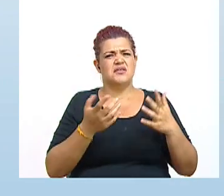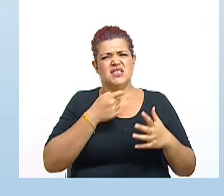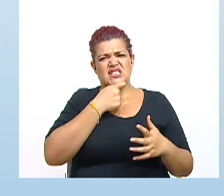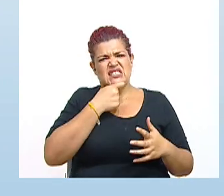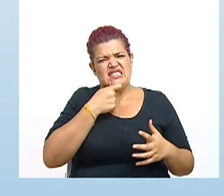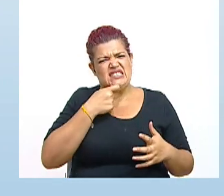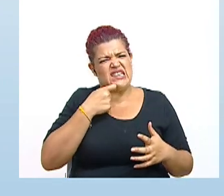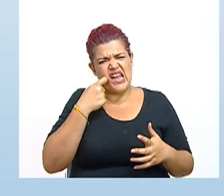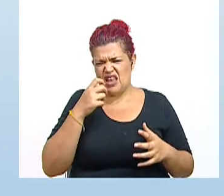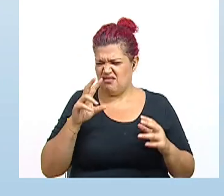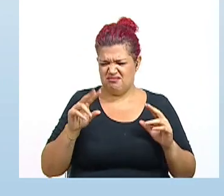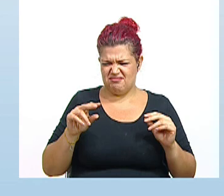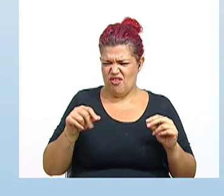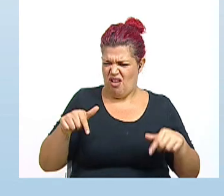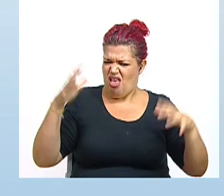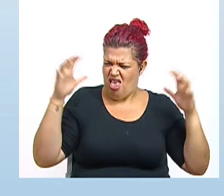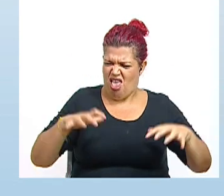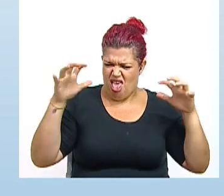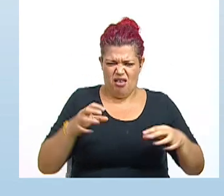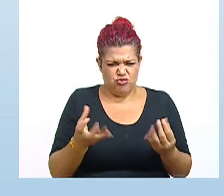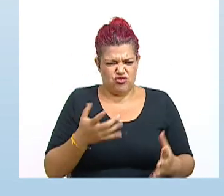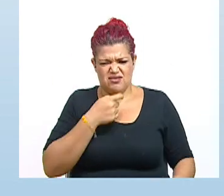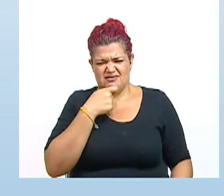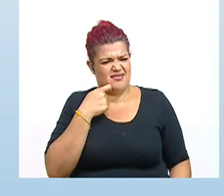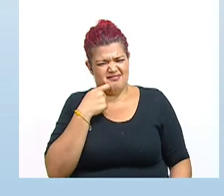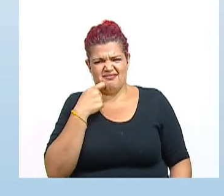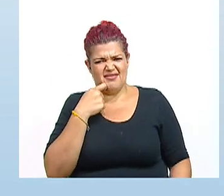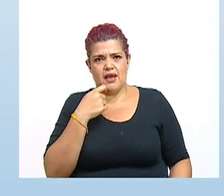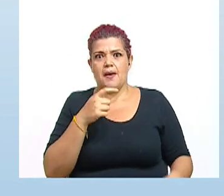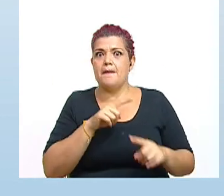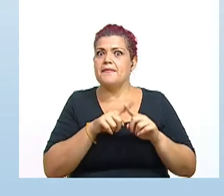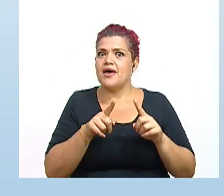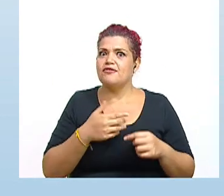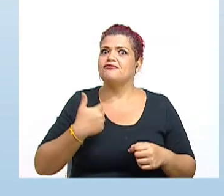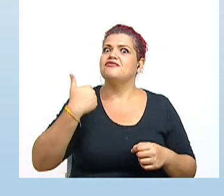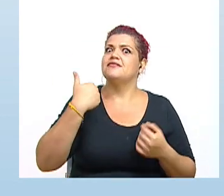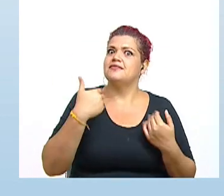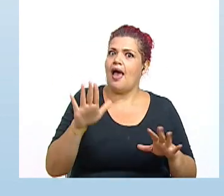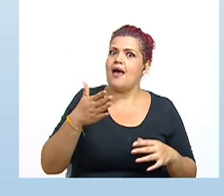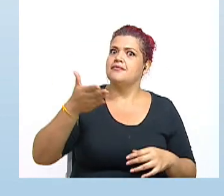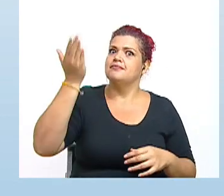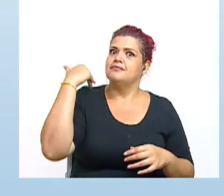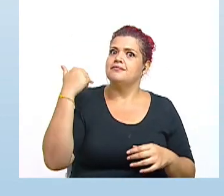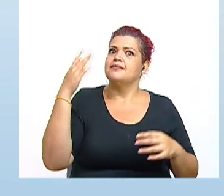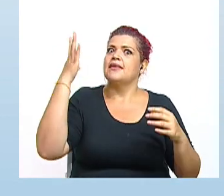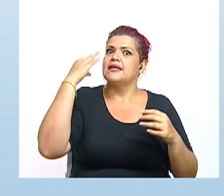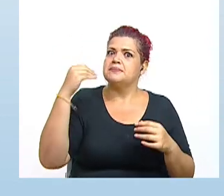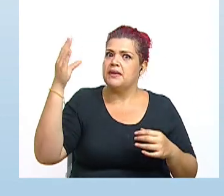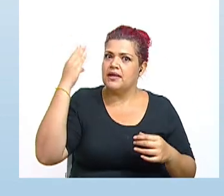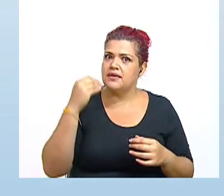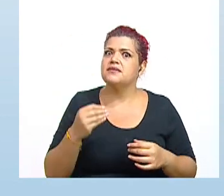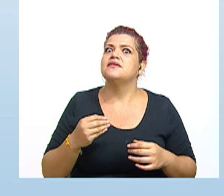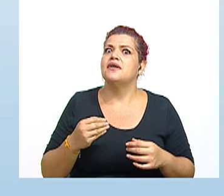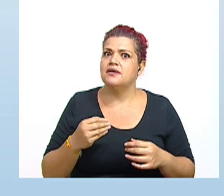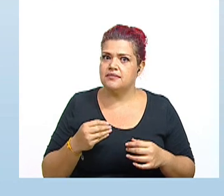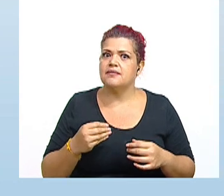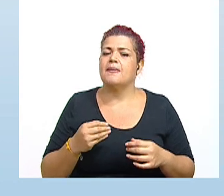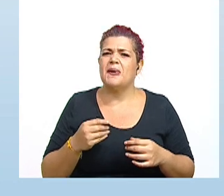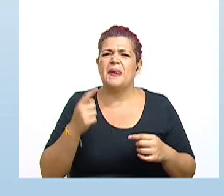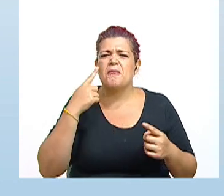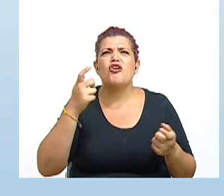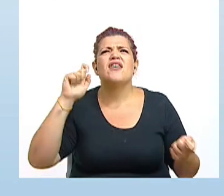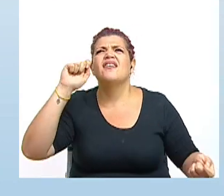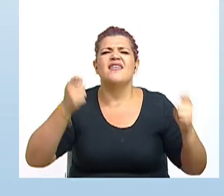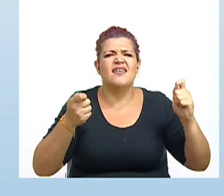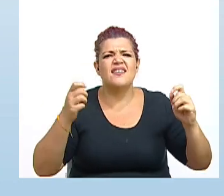sequía no es típica de un país donde llueve tanto. Sin embargo, ya hemos tenido experiencias, precisamente por esta situación del cambio